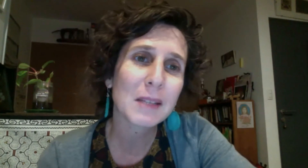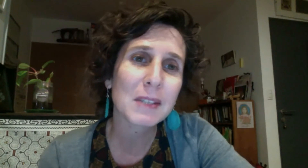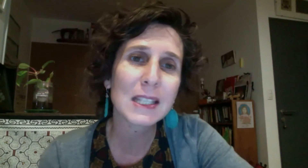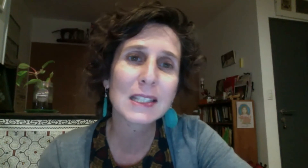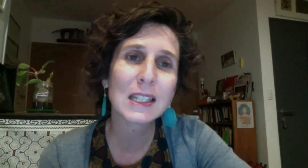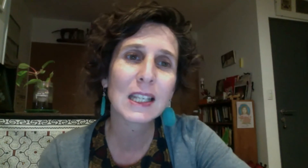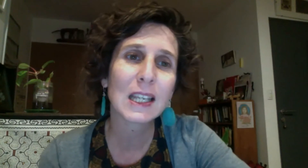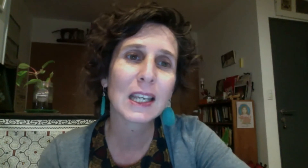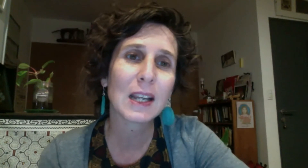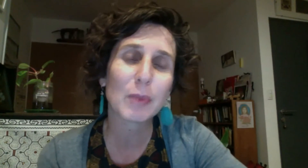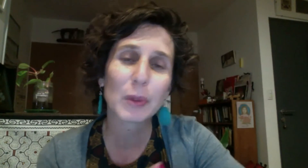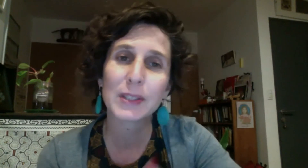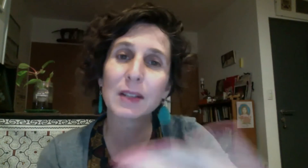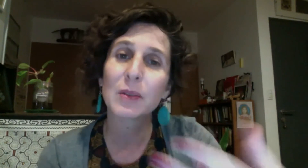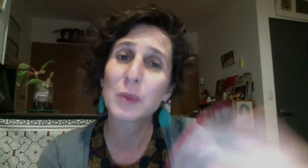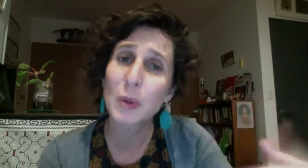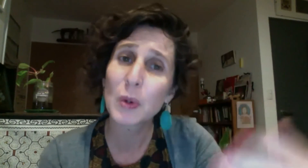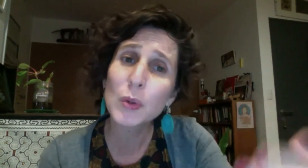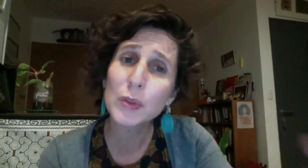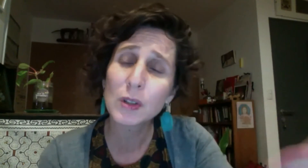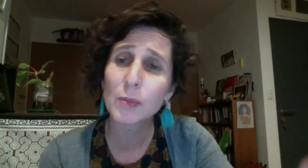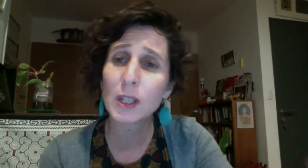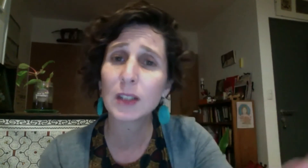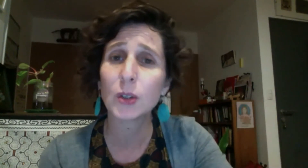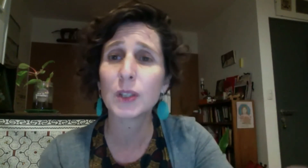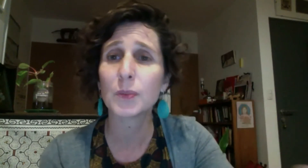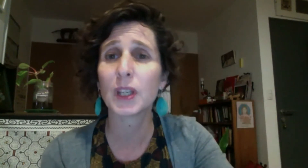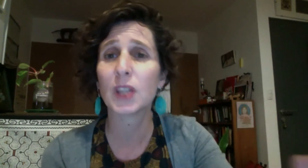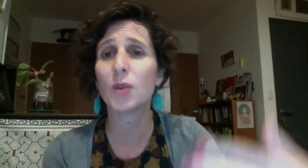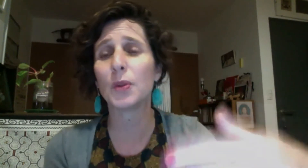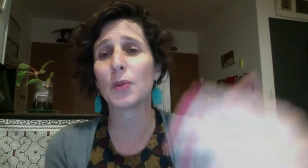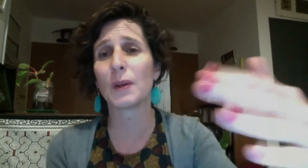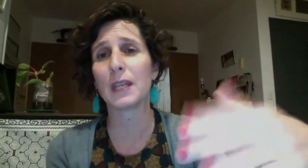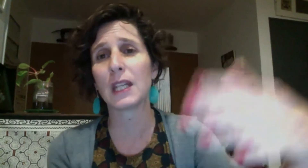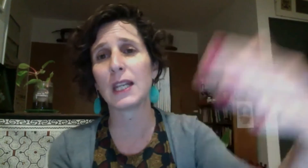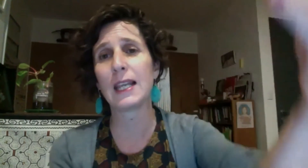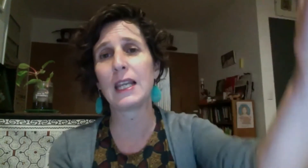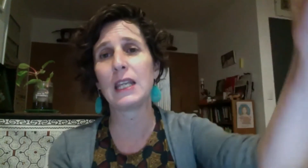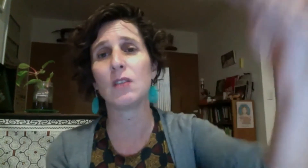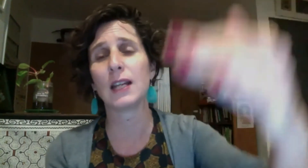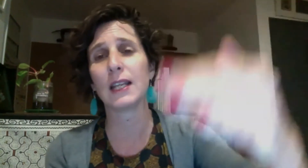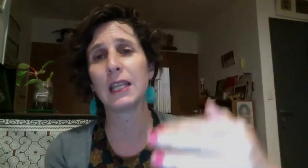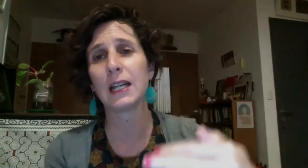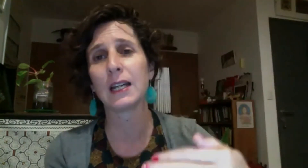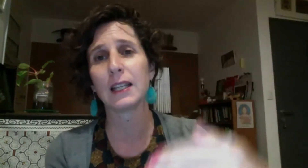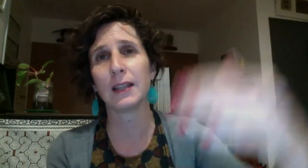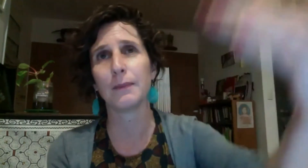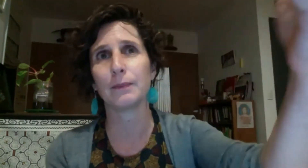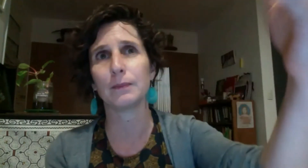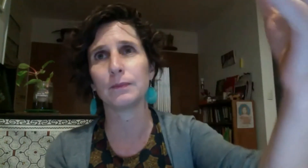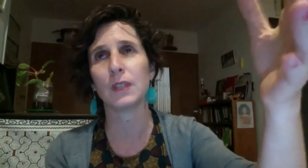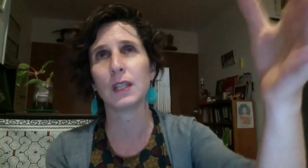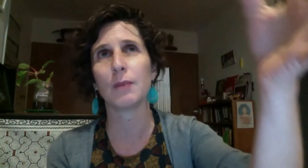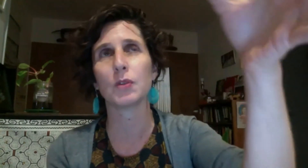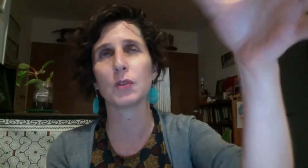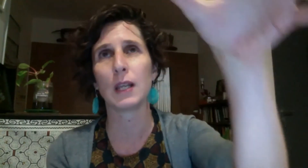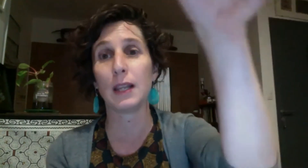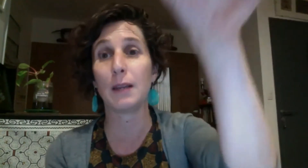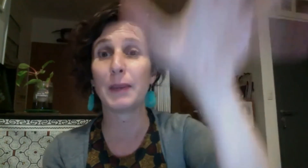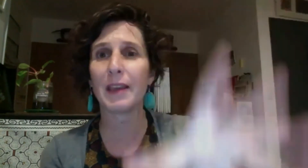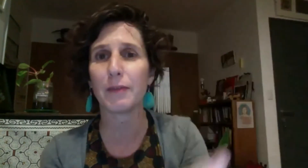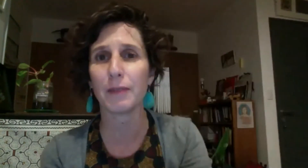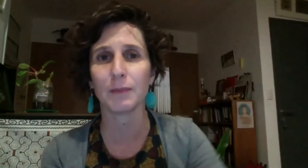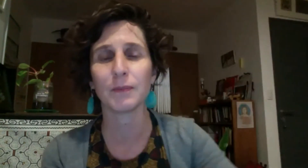podría también decir que la propuesta nos conduce como lectores, porque yo más bien he leído la guía, digamos,